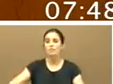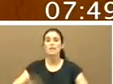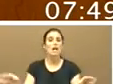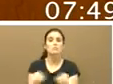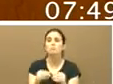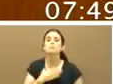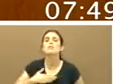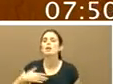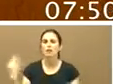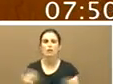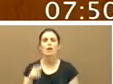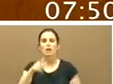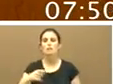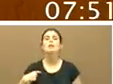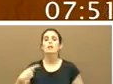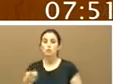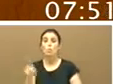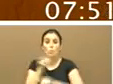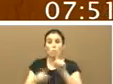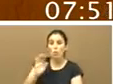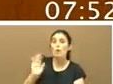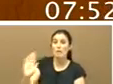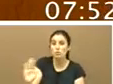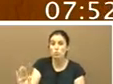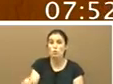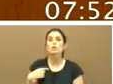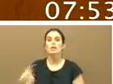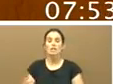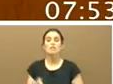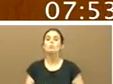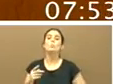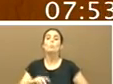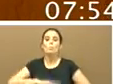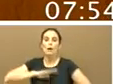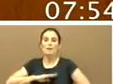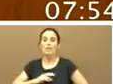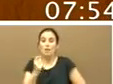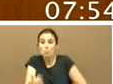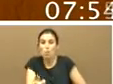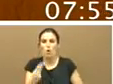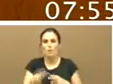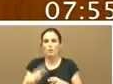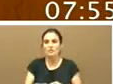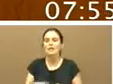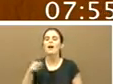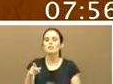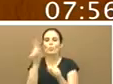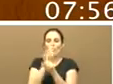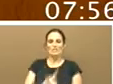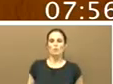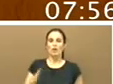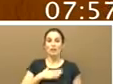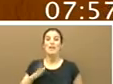es tapar sus miserias y su ineptitud política. Y lo único que les interesa a estos señores